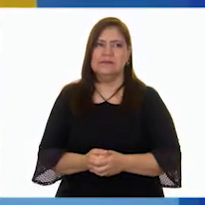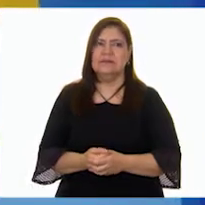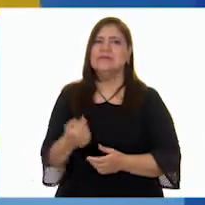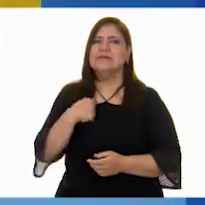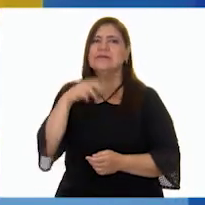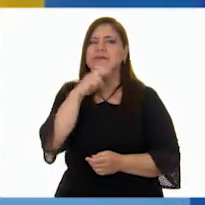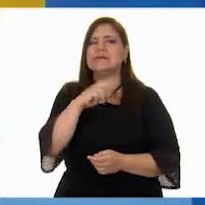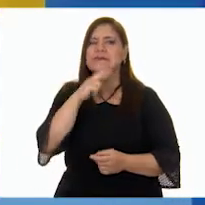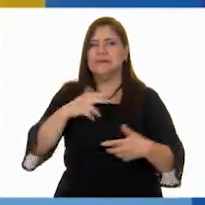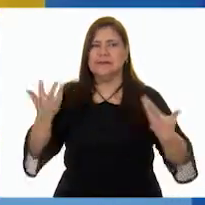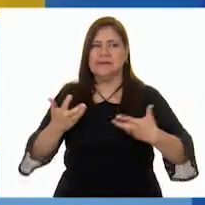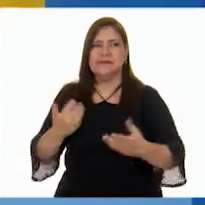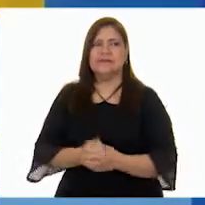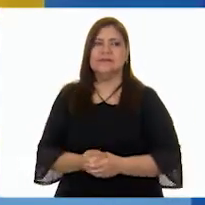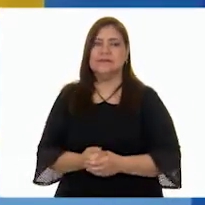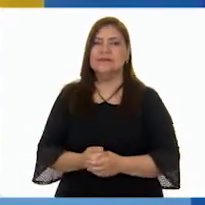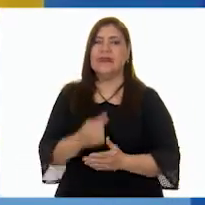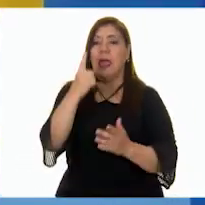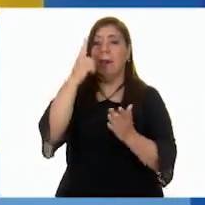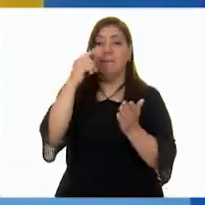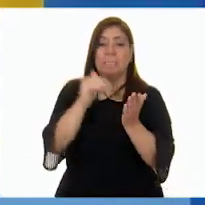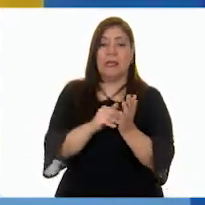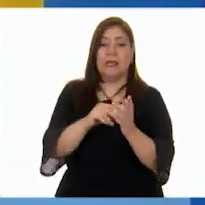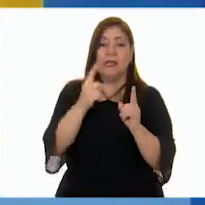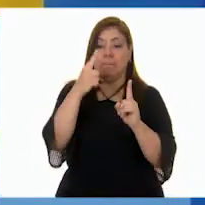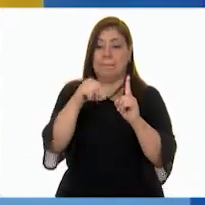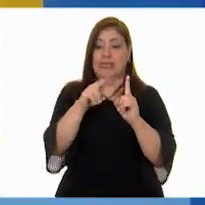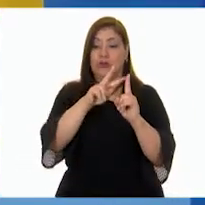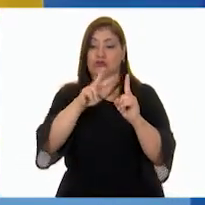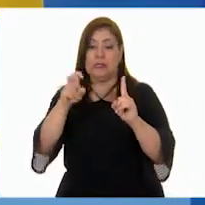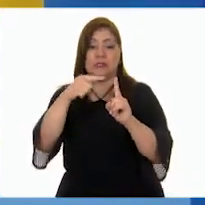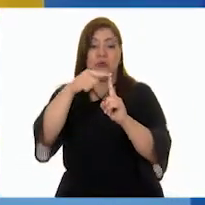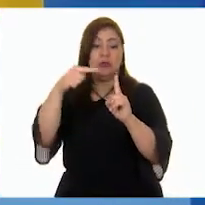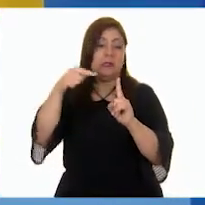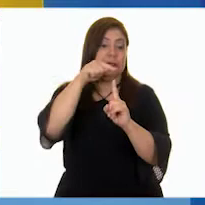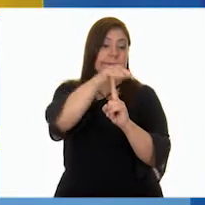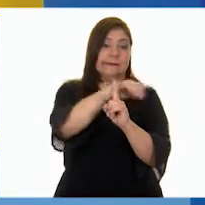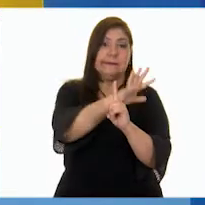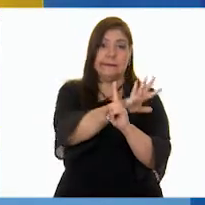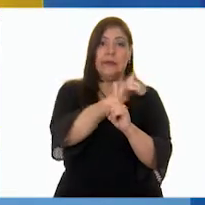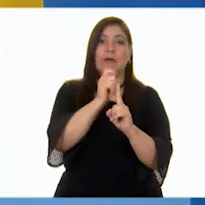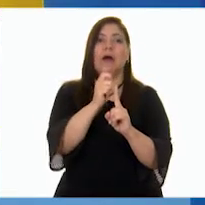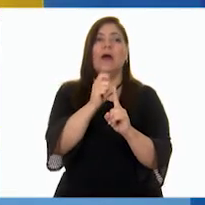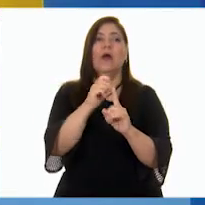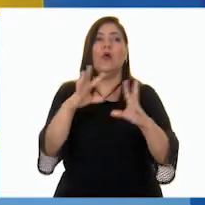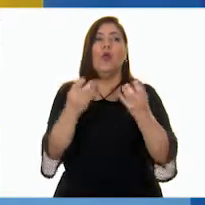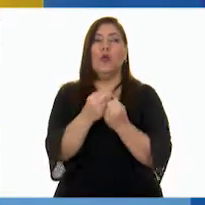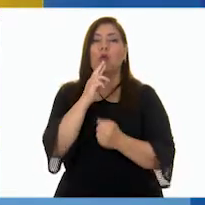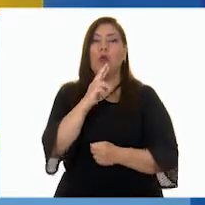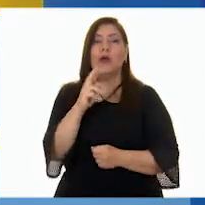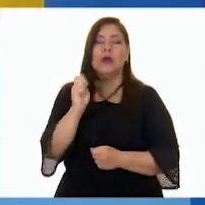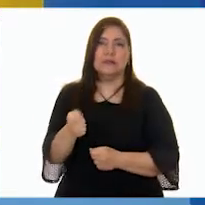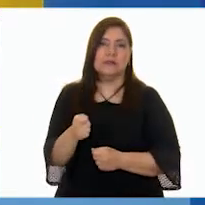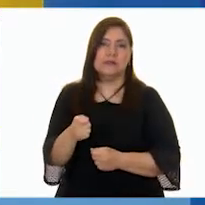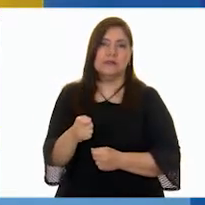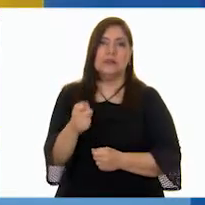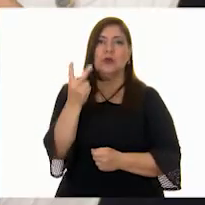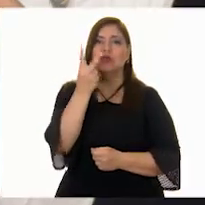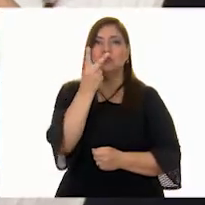Mejor lo hago yo. 1,200 entre 5. Esto nos da un total de